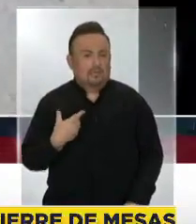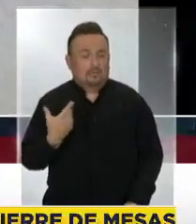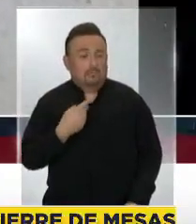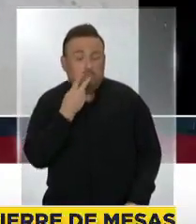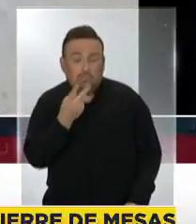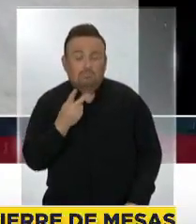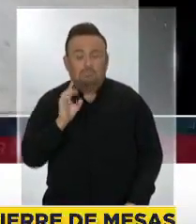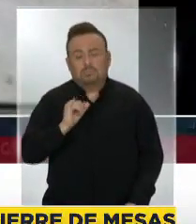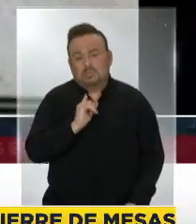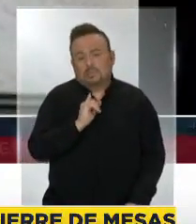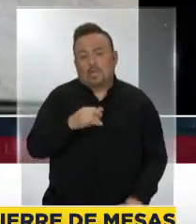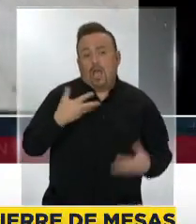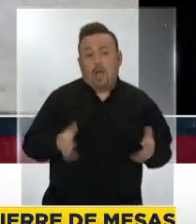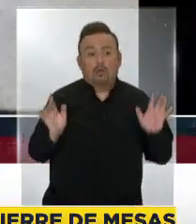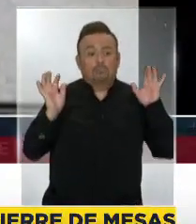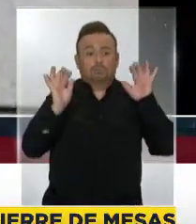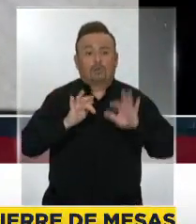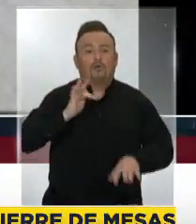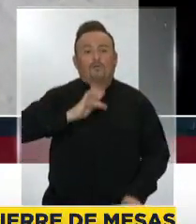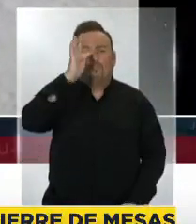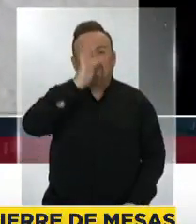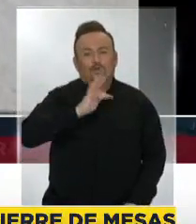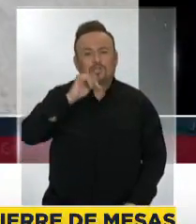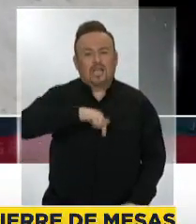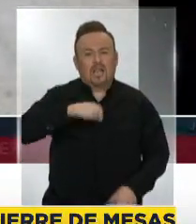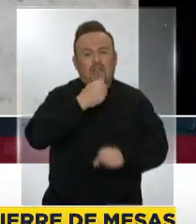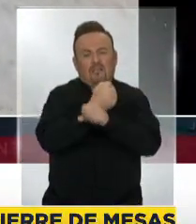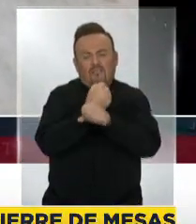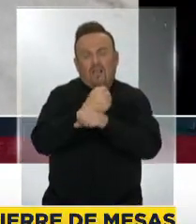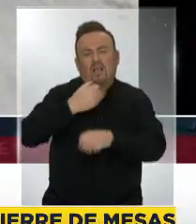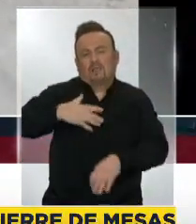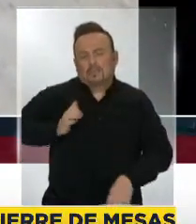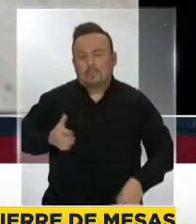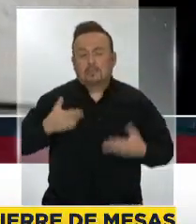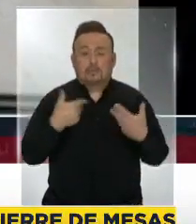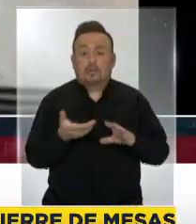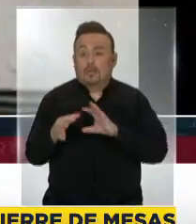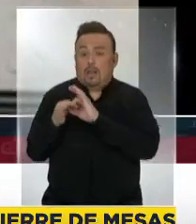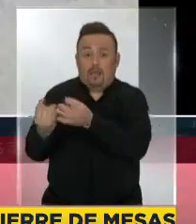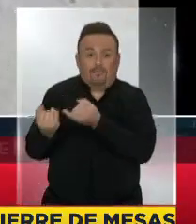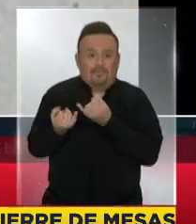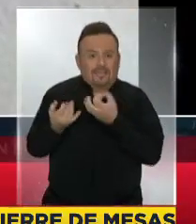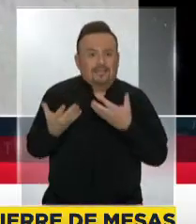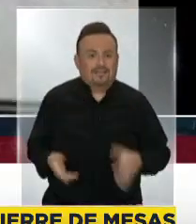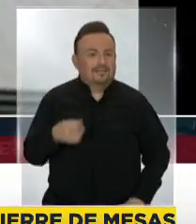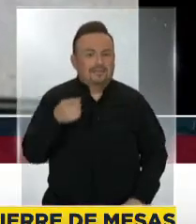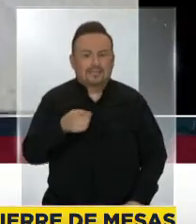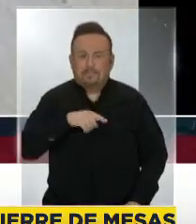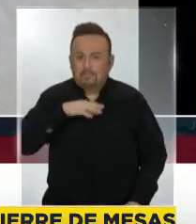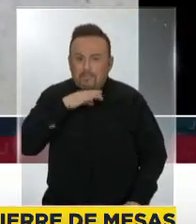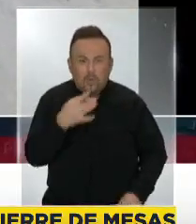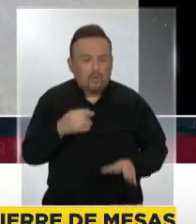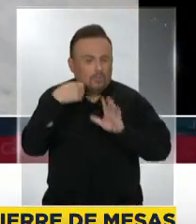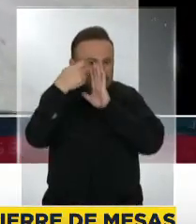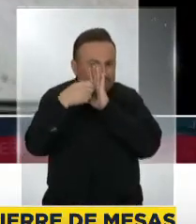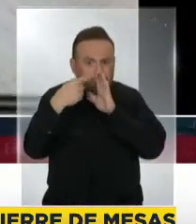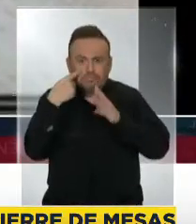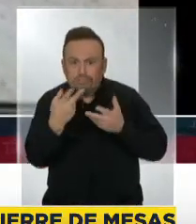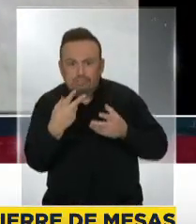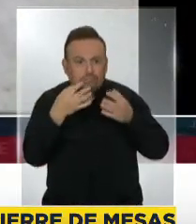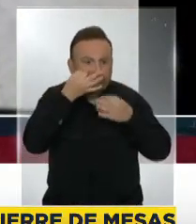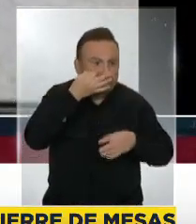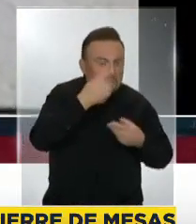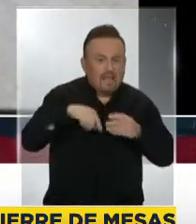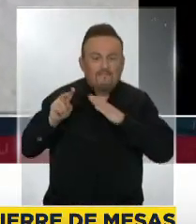investigaciones y eso, pues. Muchísimas gracias por esta información en vivo, insisto, minuto a minuto que hemos ido recopilando con los propios